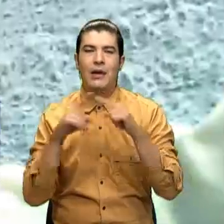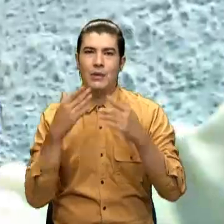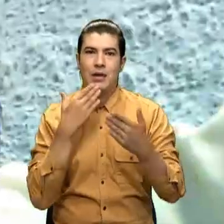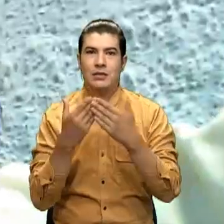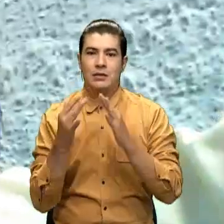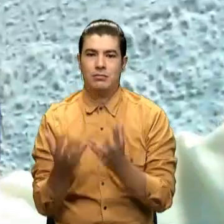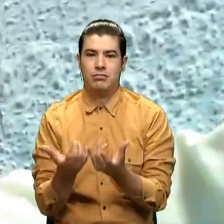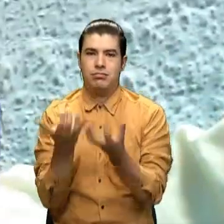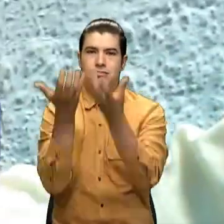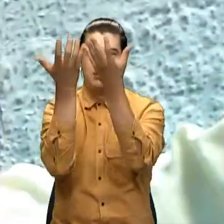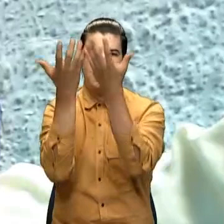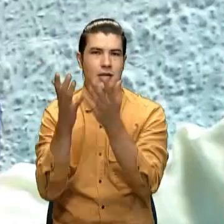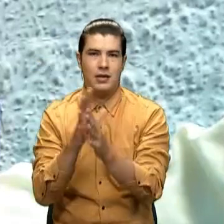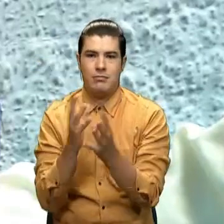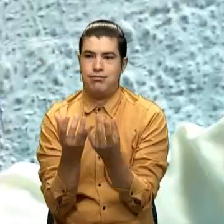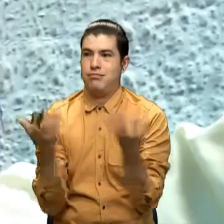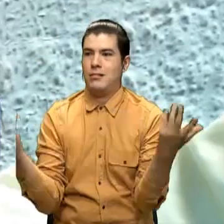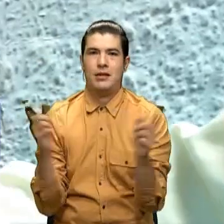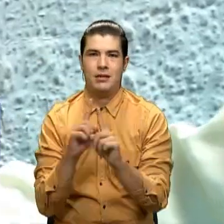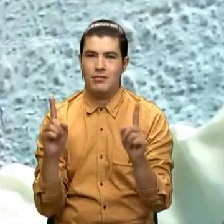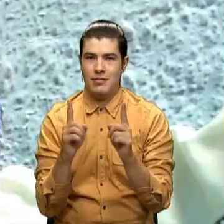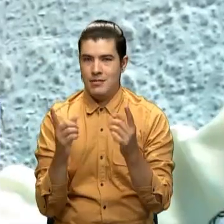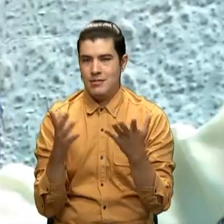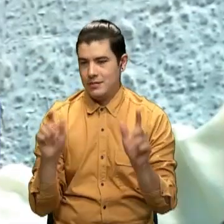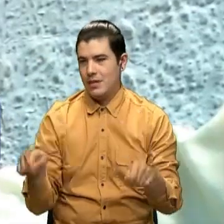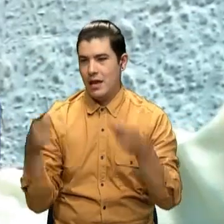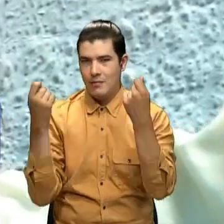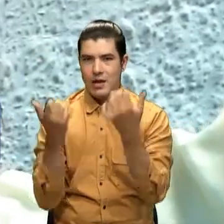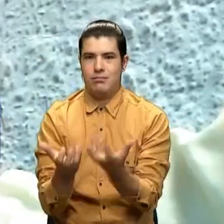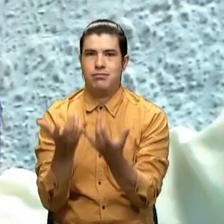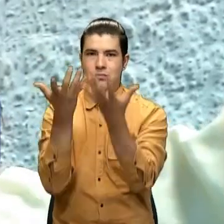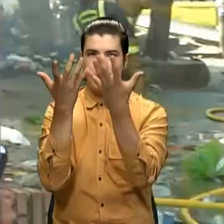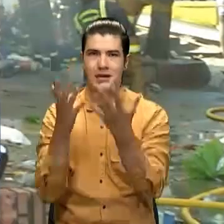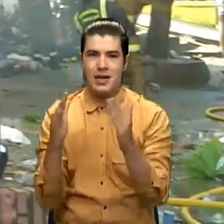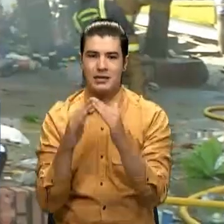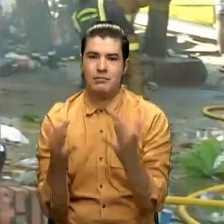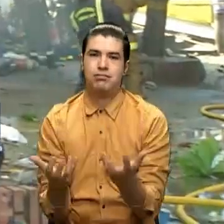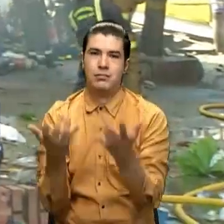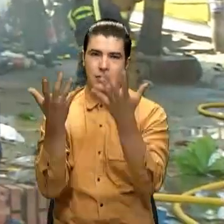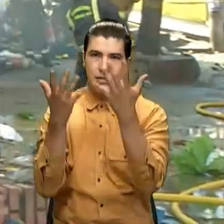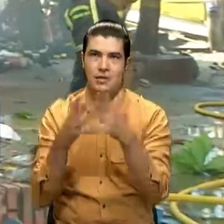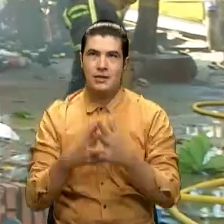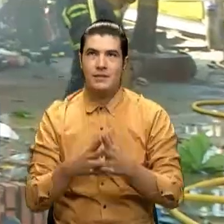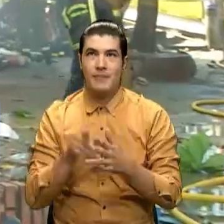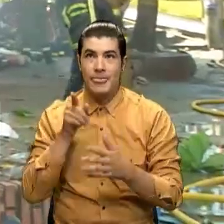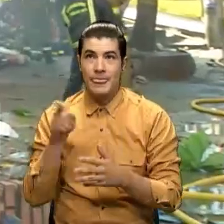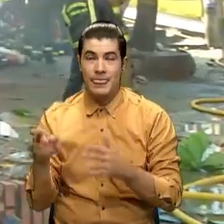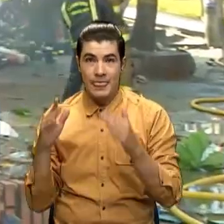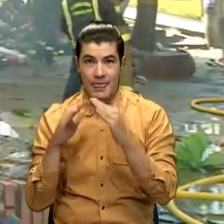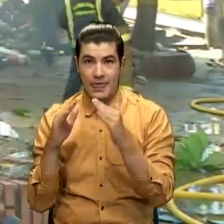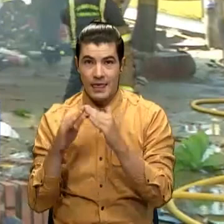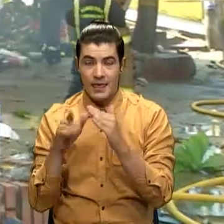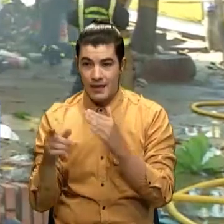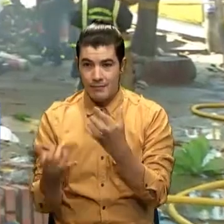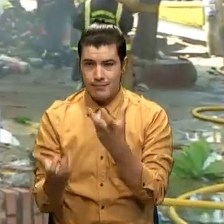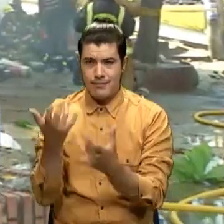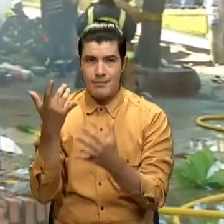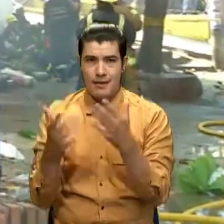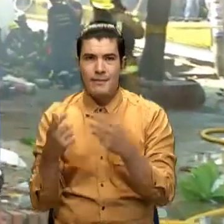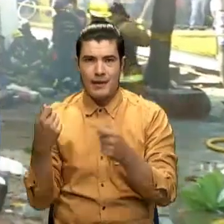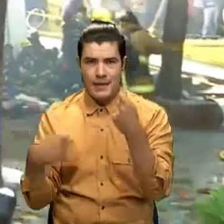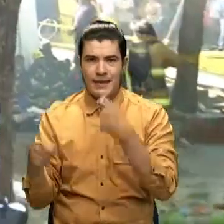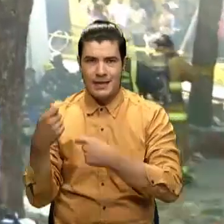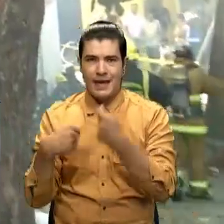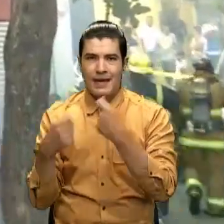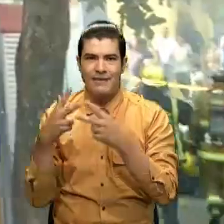mano hacia los lados eso fue lo que nos salvó de que se nos incendió la vivienda el fuego comenzó en esta ferretería localizada